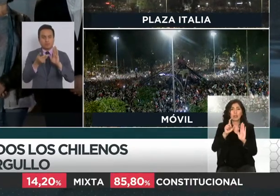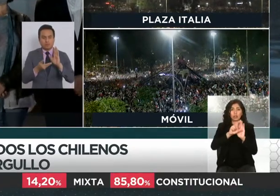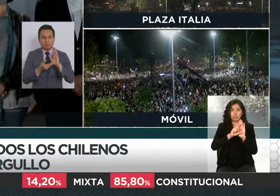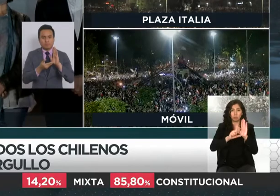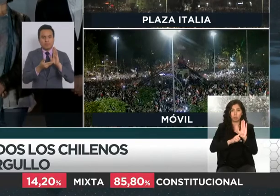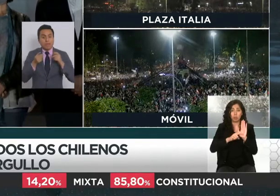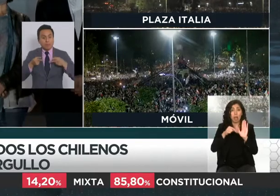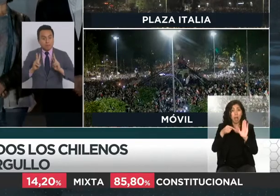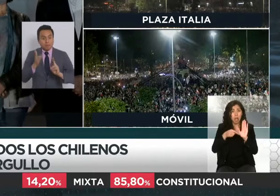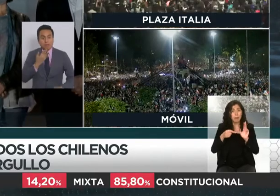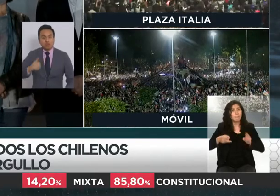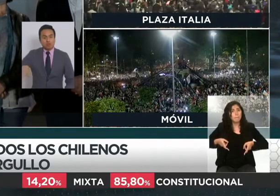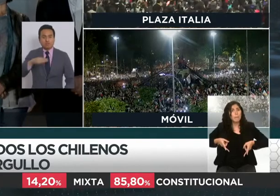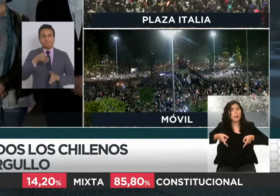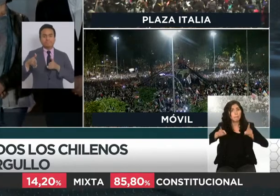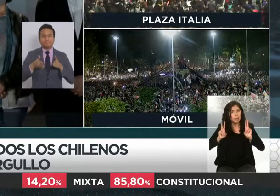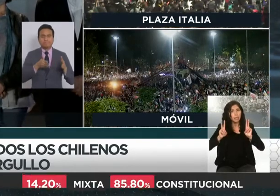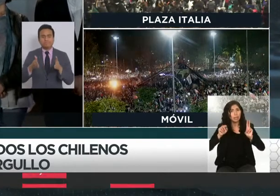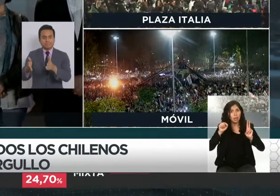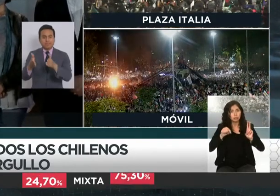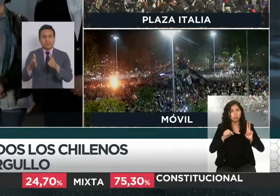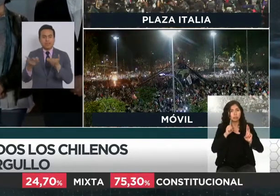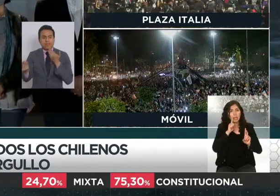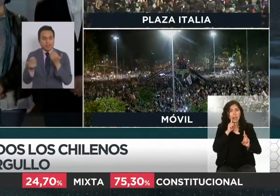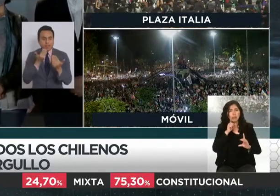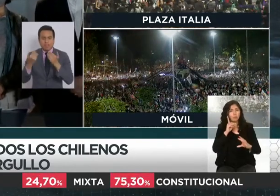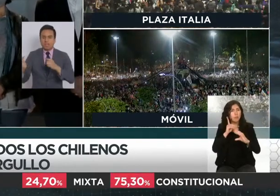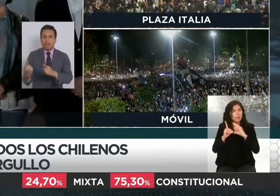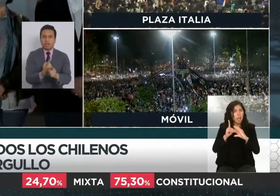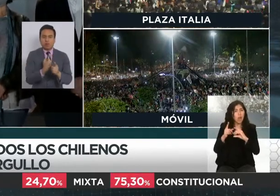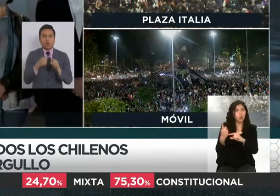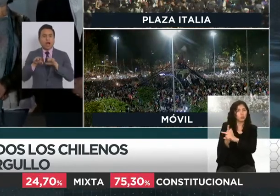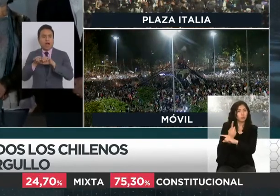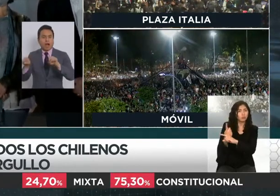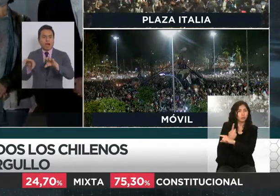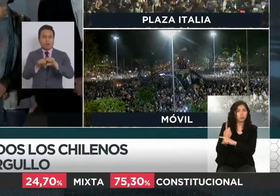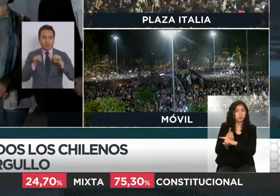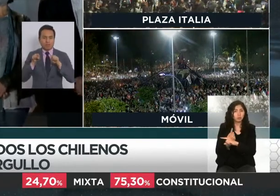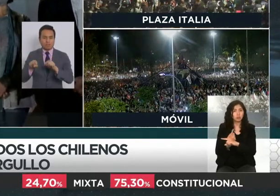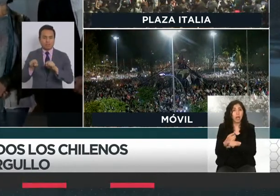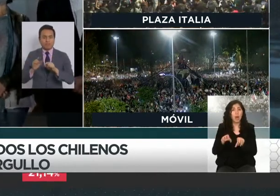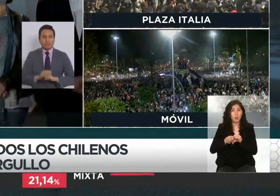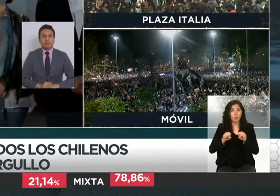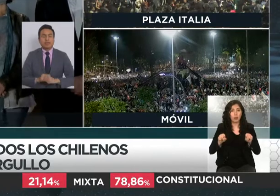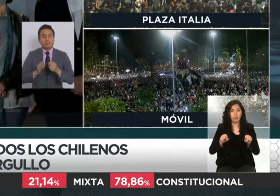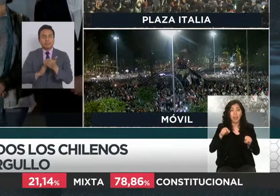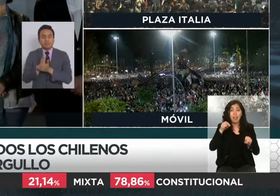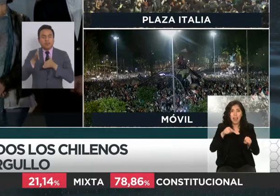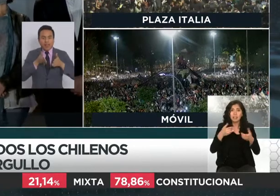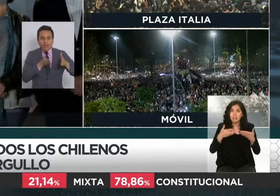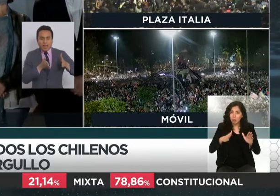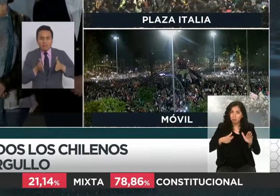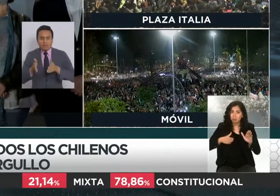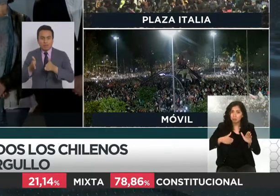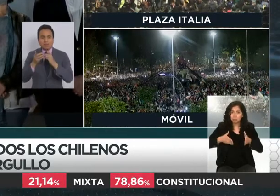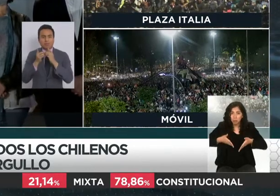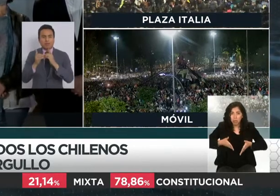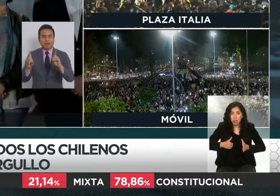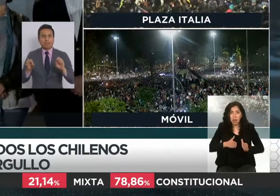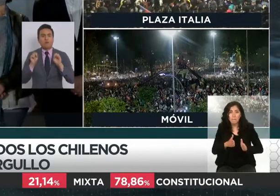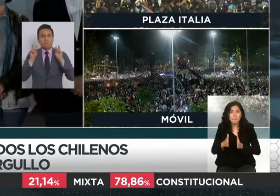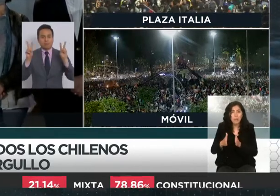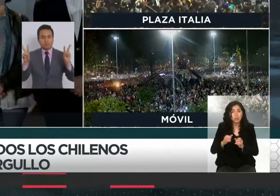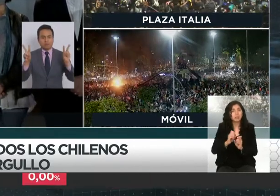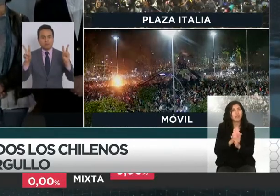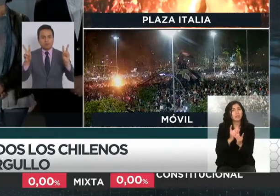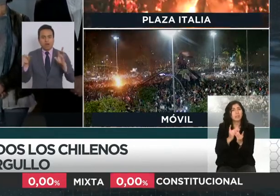nos ha permitido recorrer las vías del diálogo y de los acuerdos. Así nació un camino democrático, pacífico y